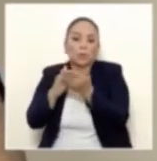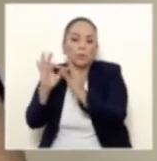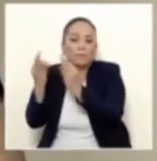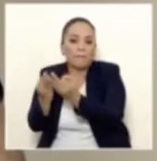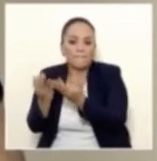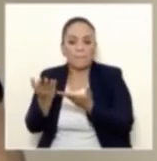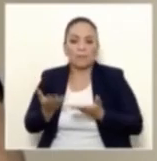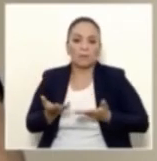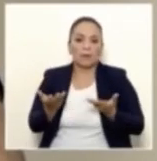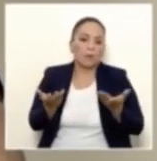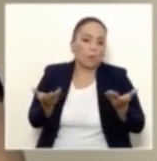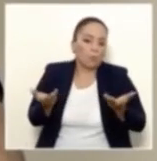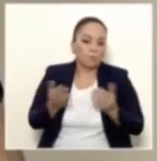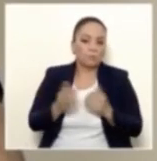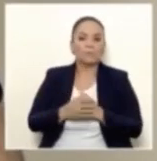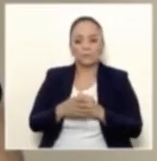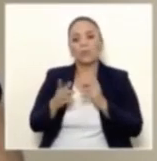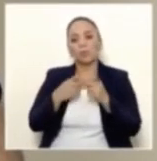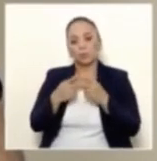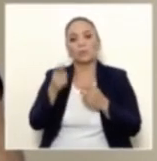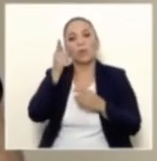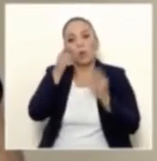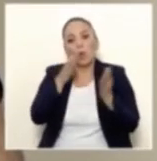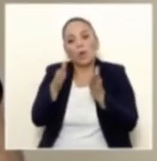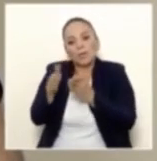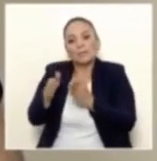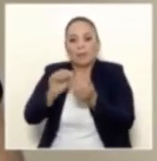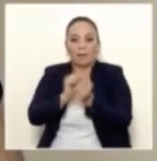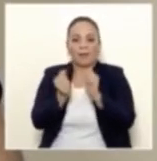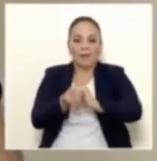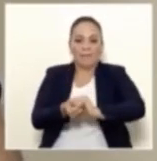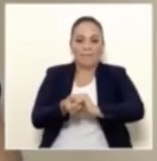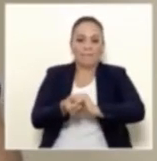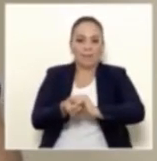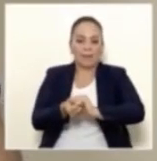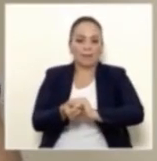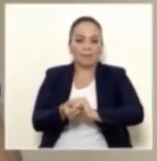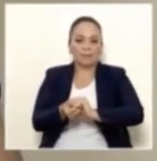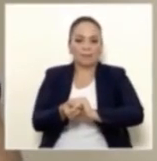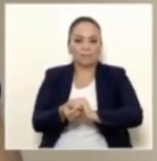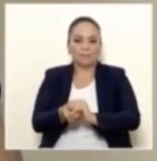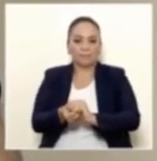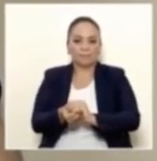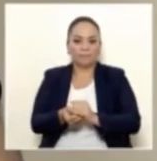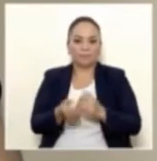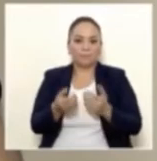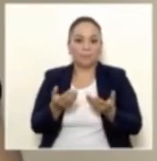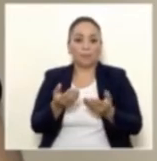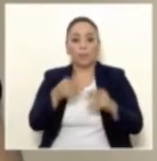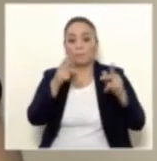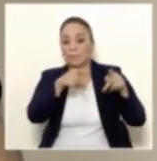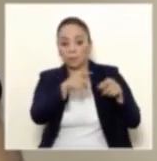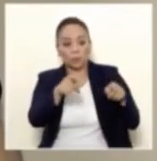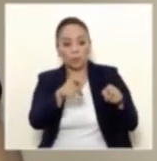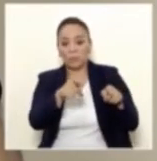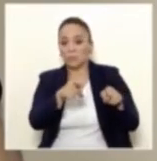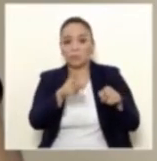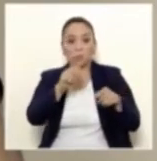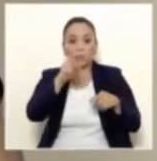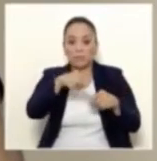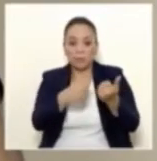y entonces eso hace que la logística cambie porque ya no se necesitan vehículos para movilizar a esa familia